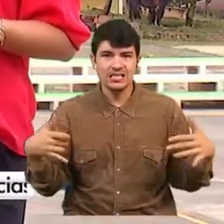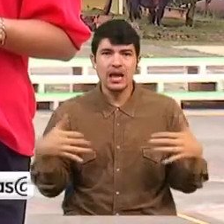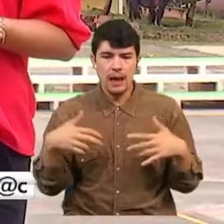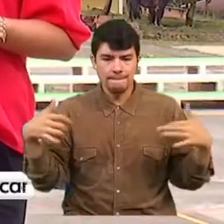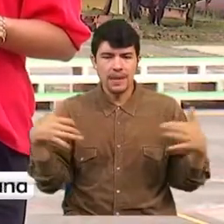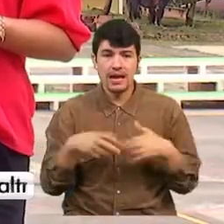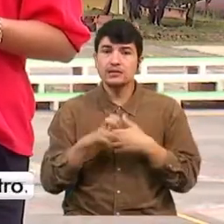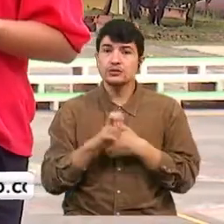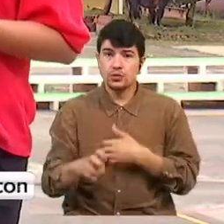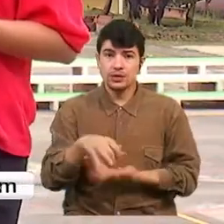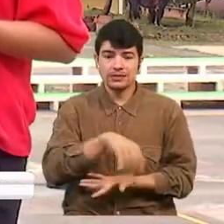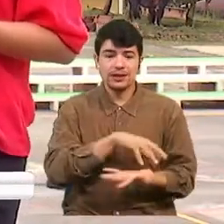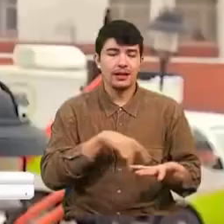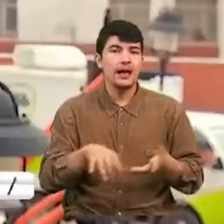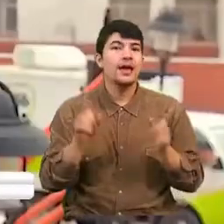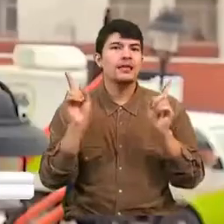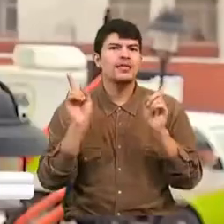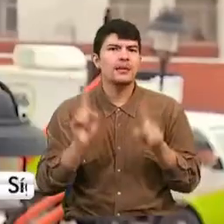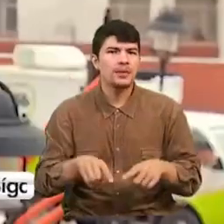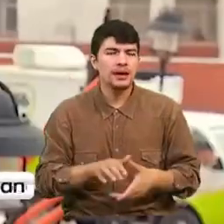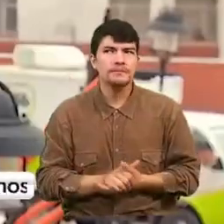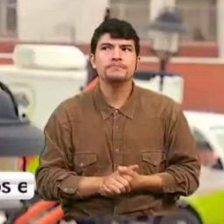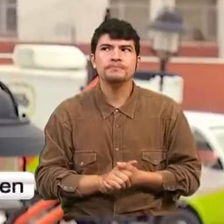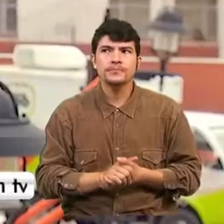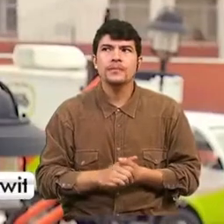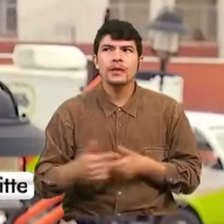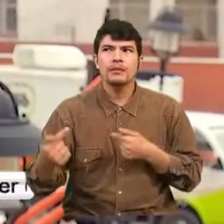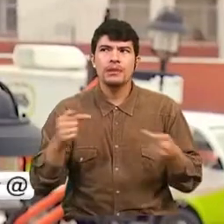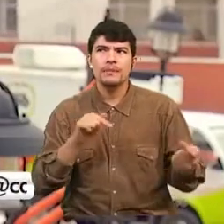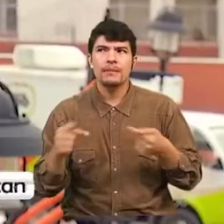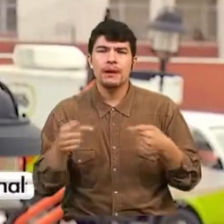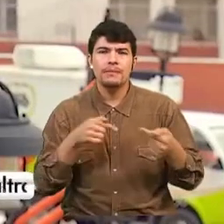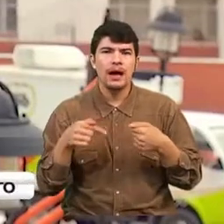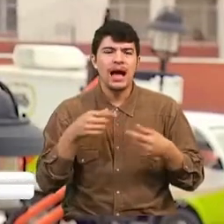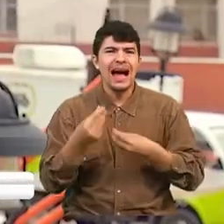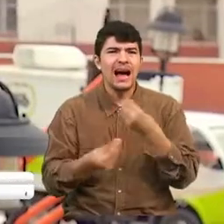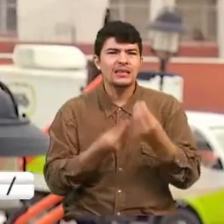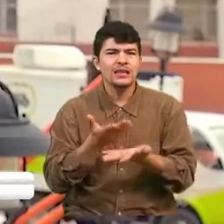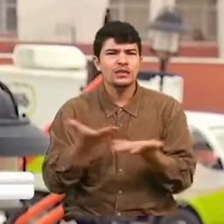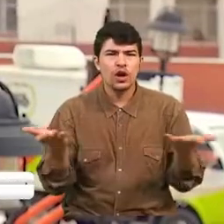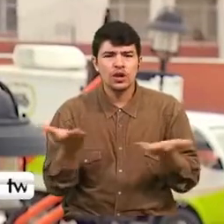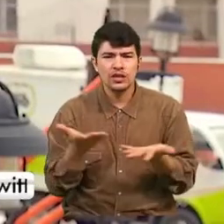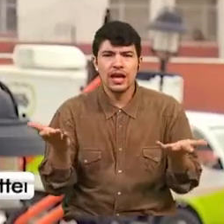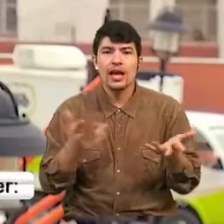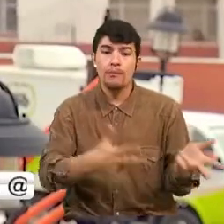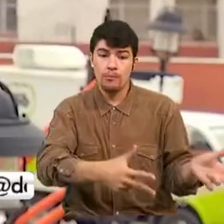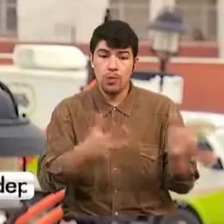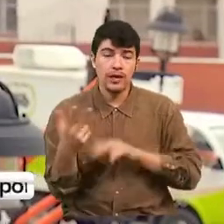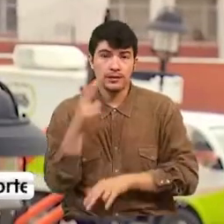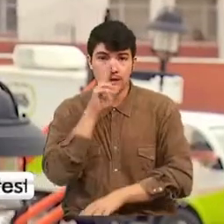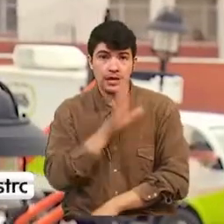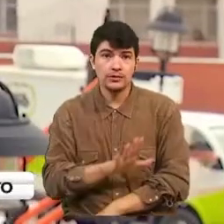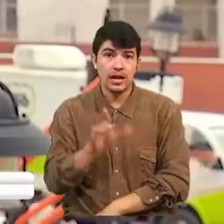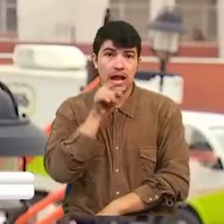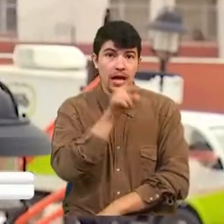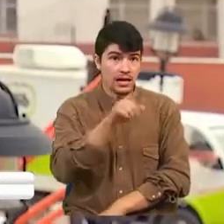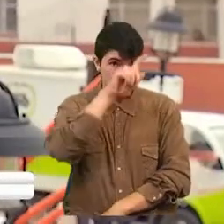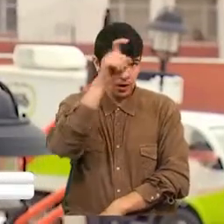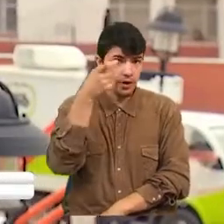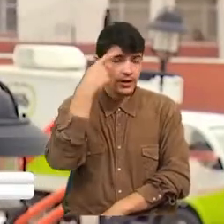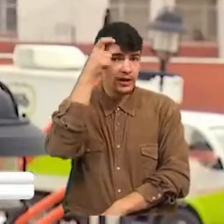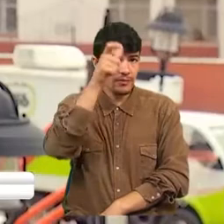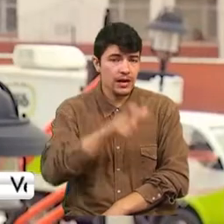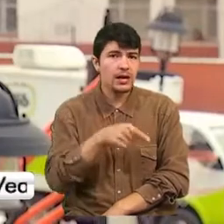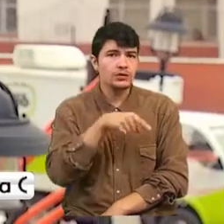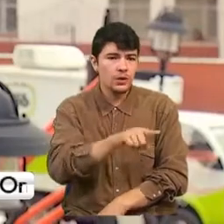al sur del departamento, y también el conversatorio se realizó en el municipio de Puente Nacional. Allí el gobernador de Santander terminó de cumplir